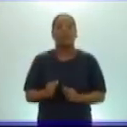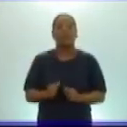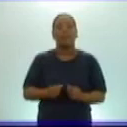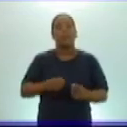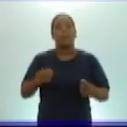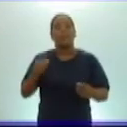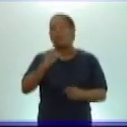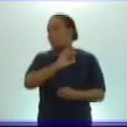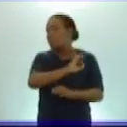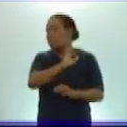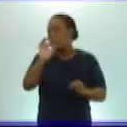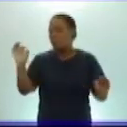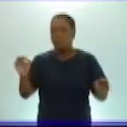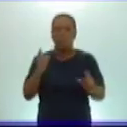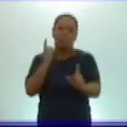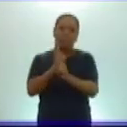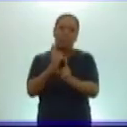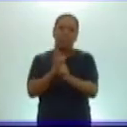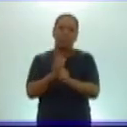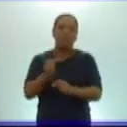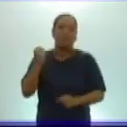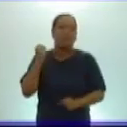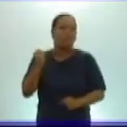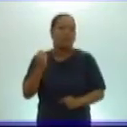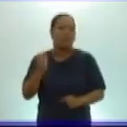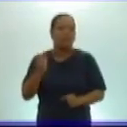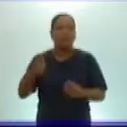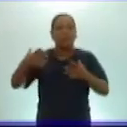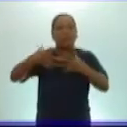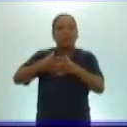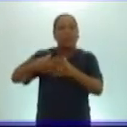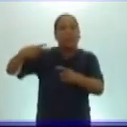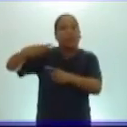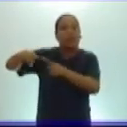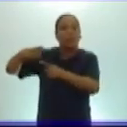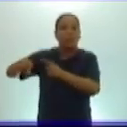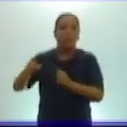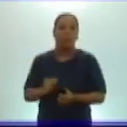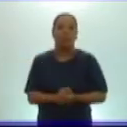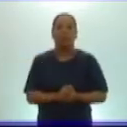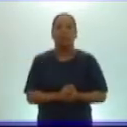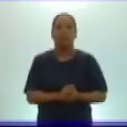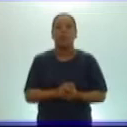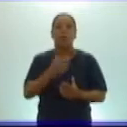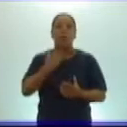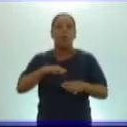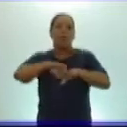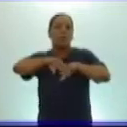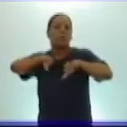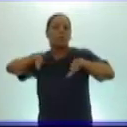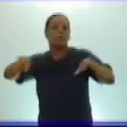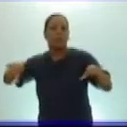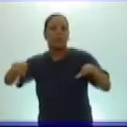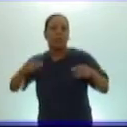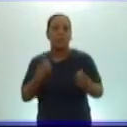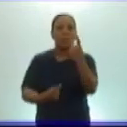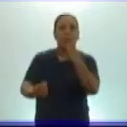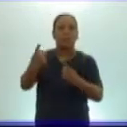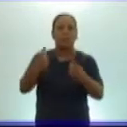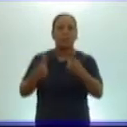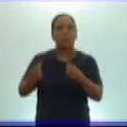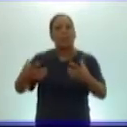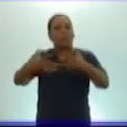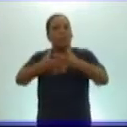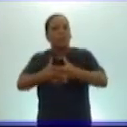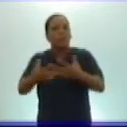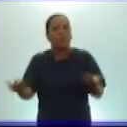encuentran puras, sino que están mezcladas con otras. Entonces, ¿cómo separar los componentes de las mezclas? Es por eso